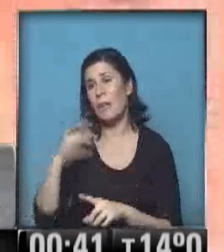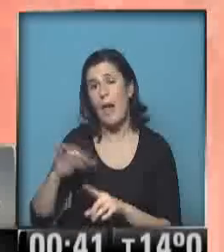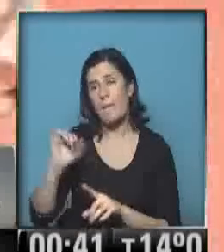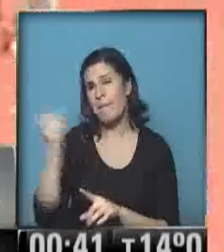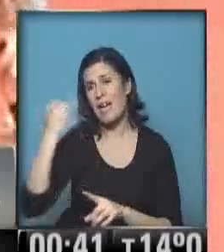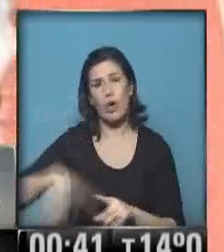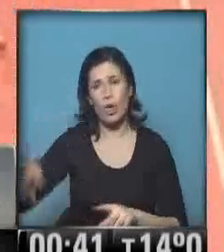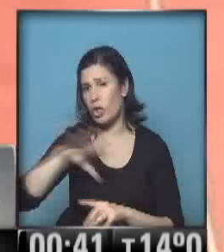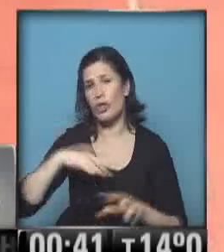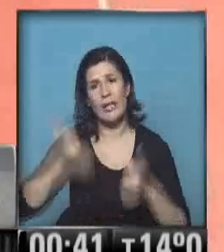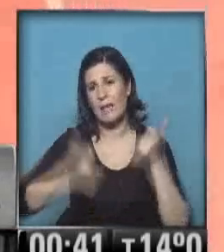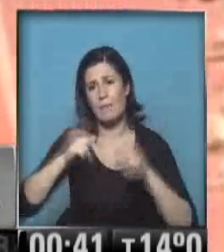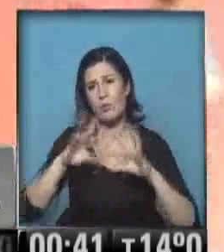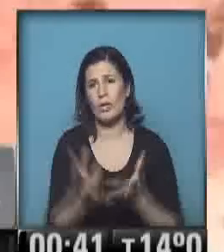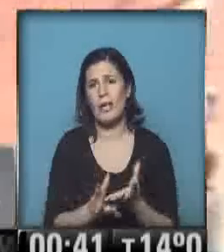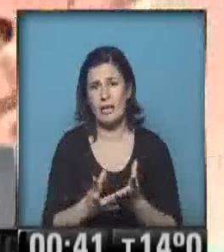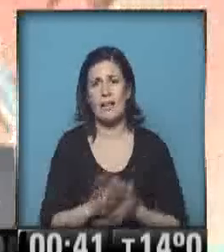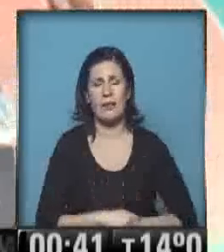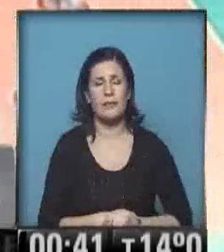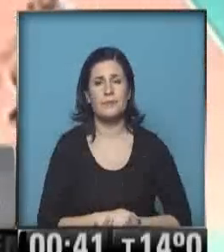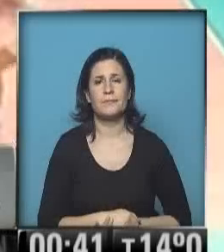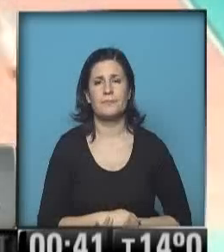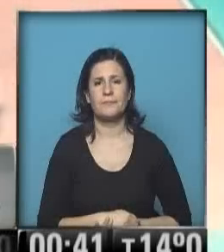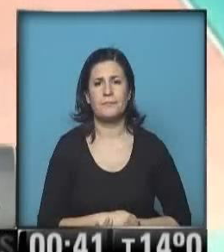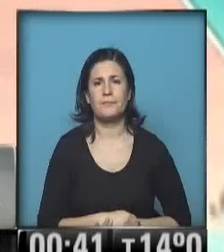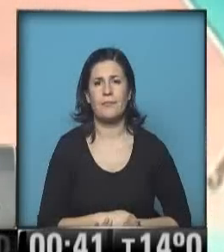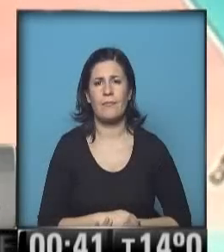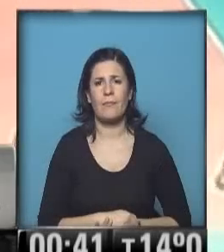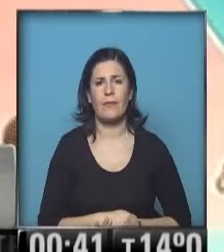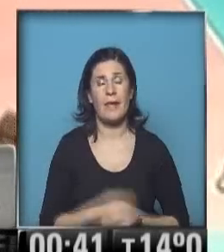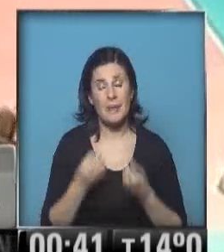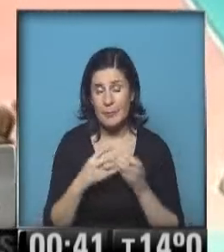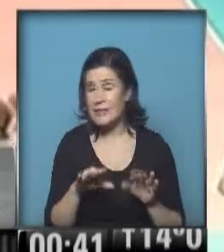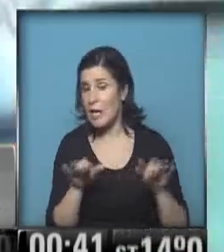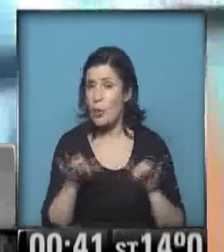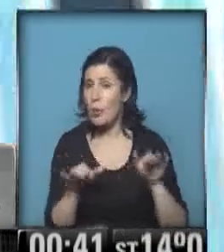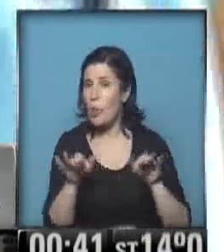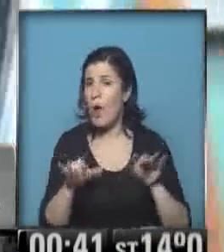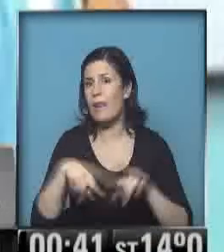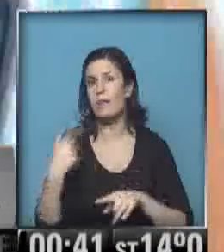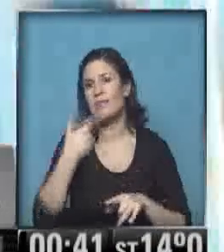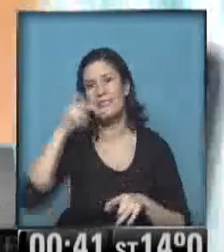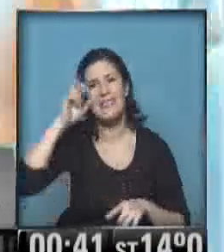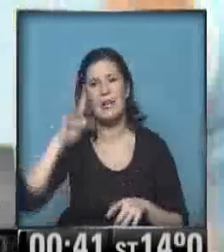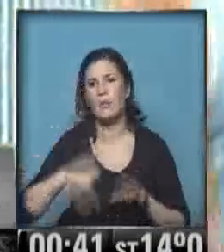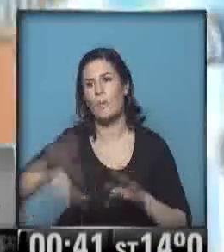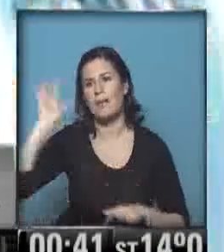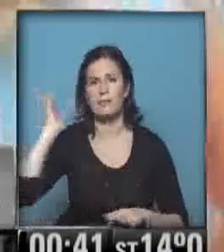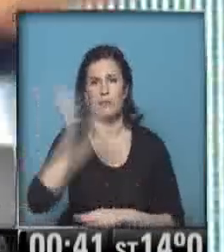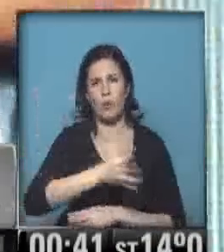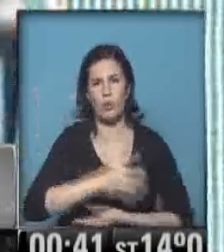está disputando en Polonia. Y que en un comienzo muy parejo marcó la diferencia después frente al conjunto